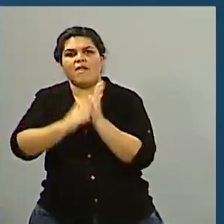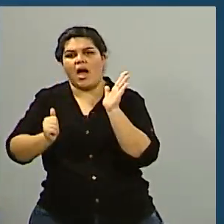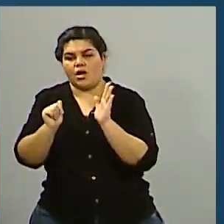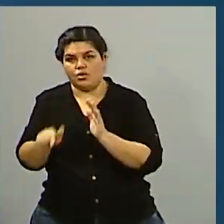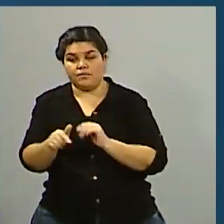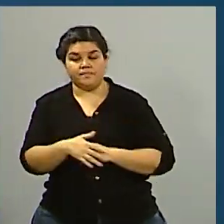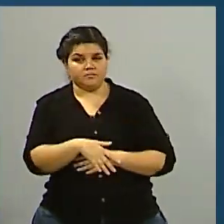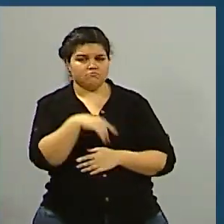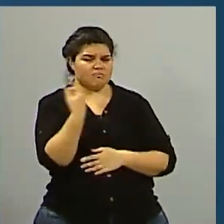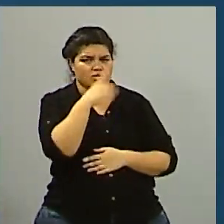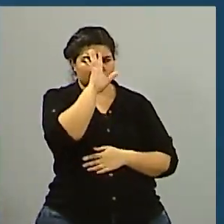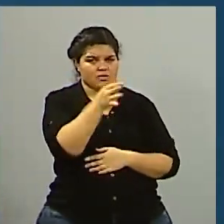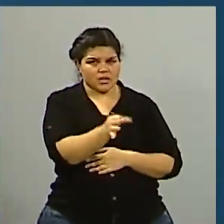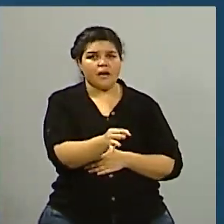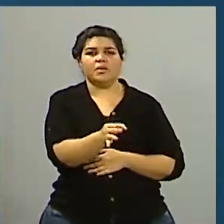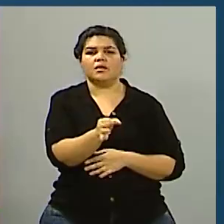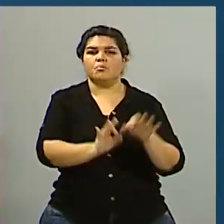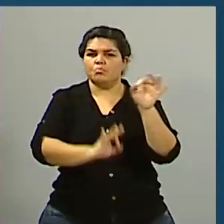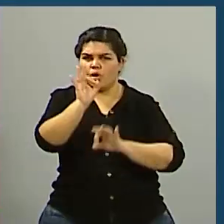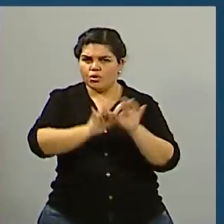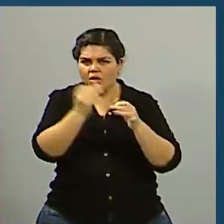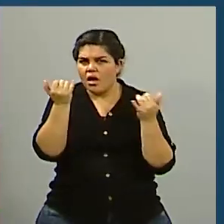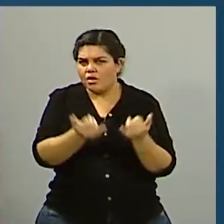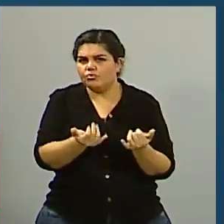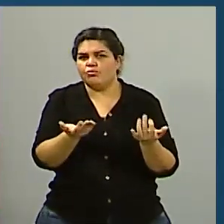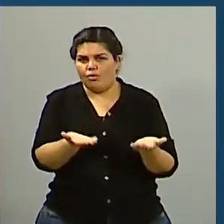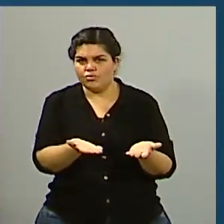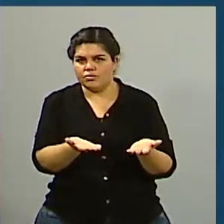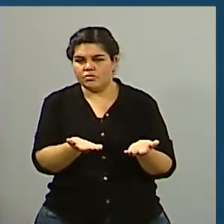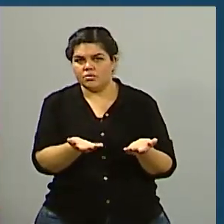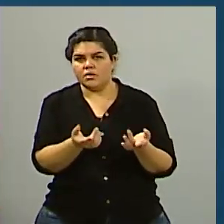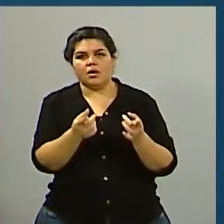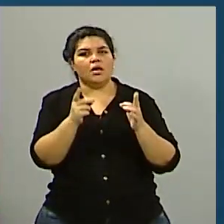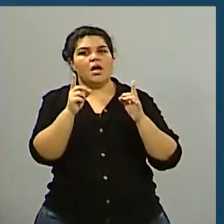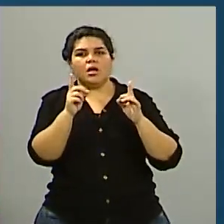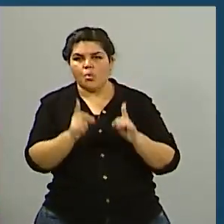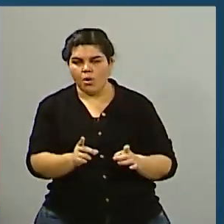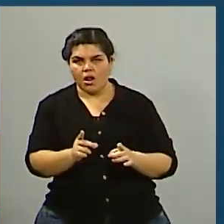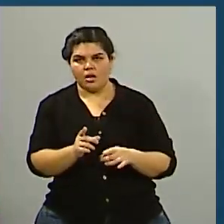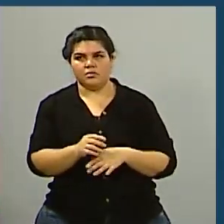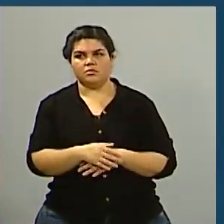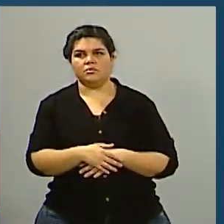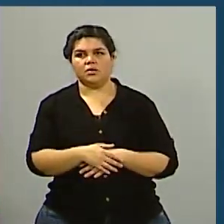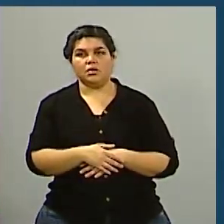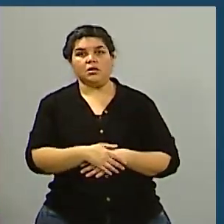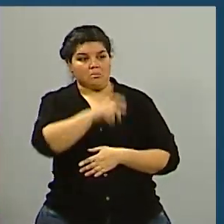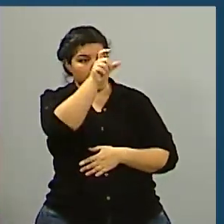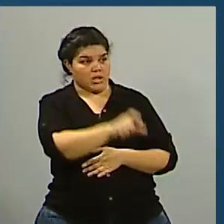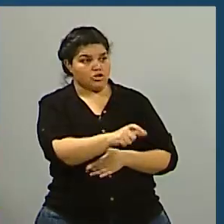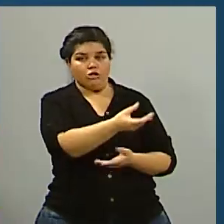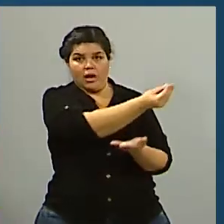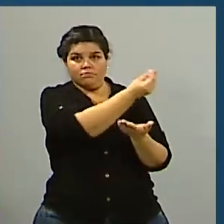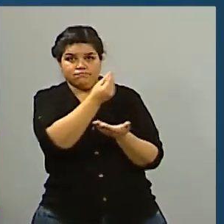sabemos que existen, pero hay una cuestión que provoca esto, ¿no? Que ese posible trabajador haga